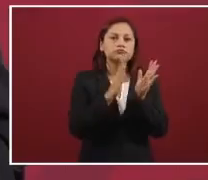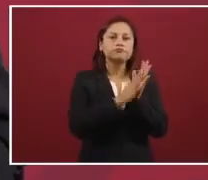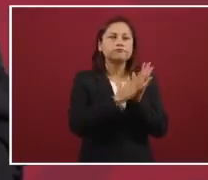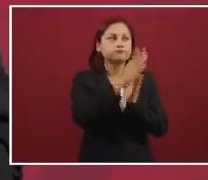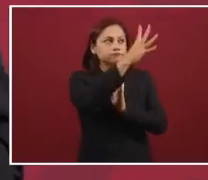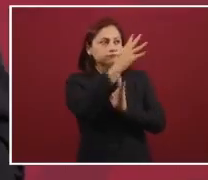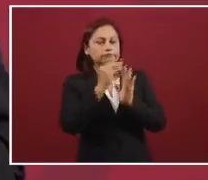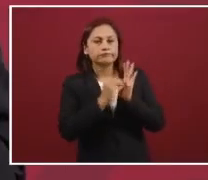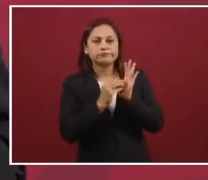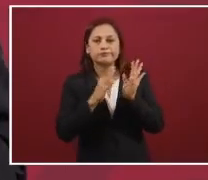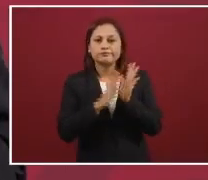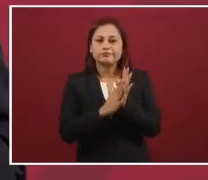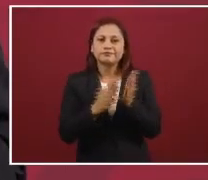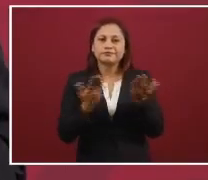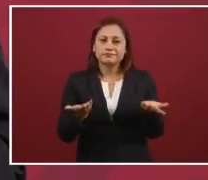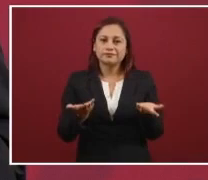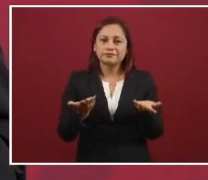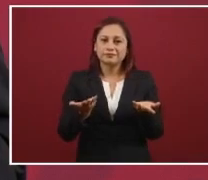estructurales?